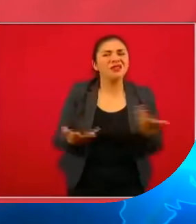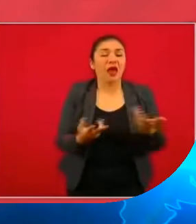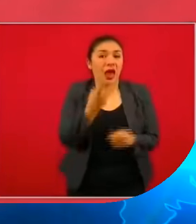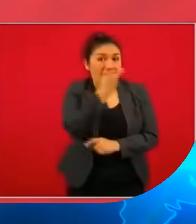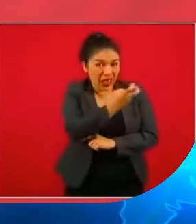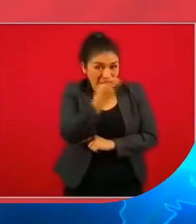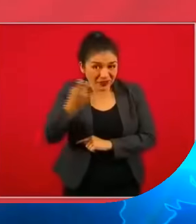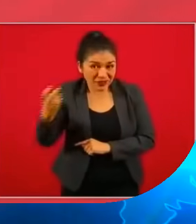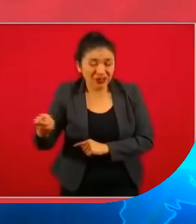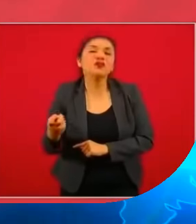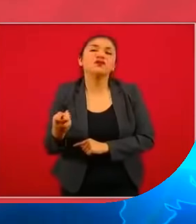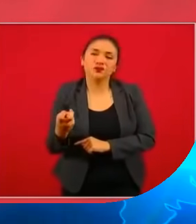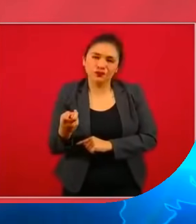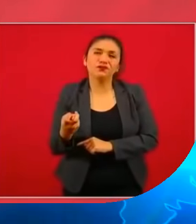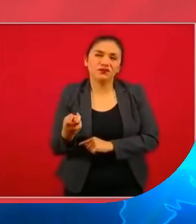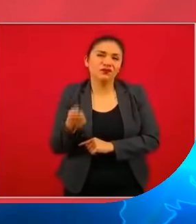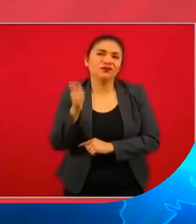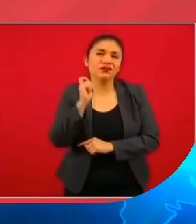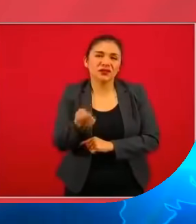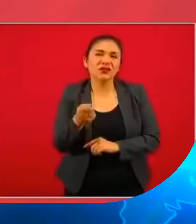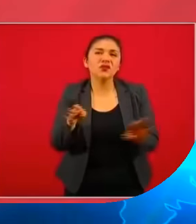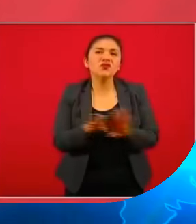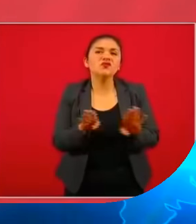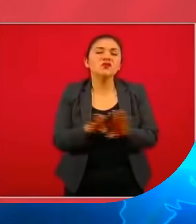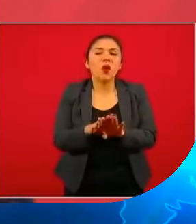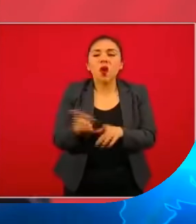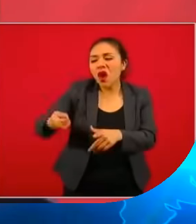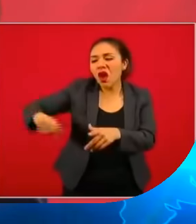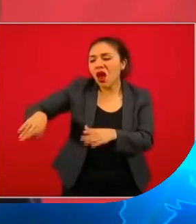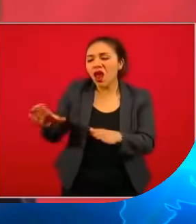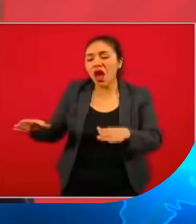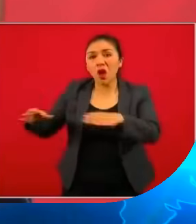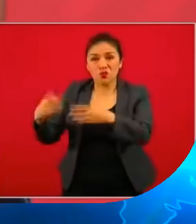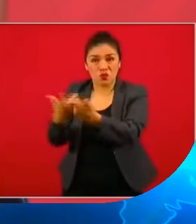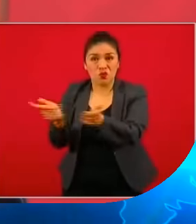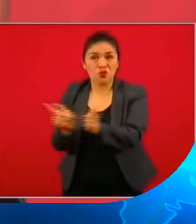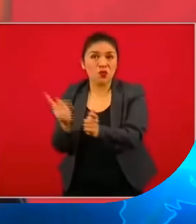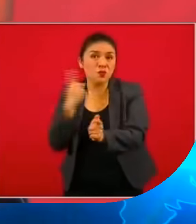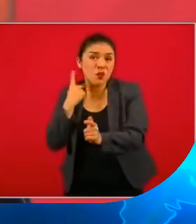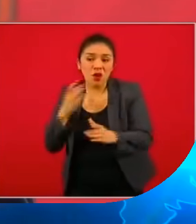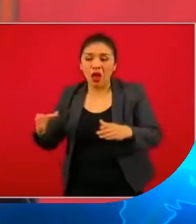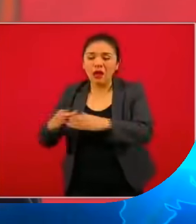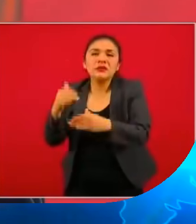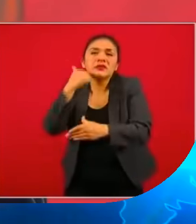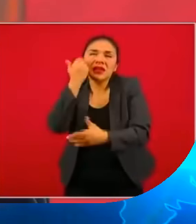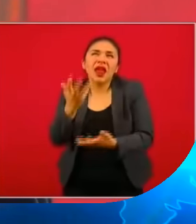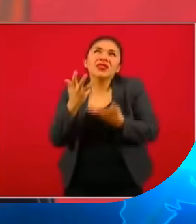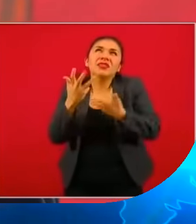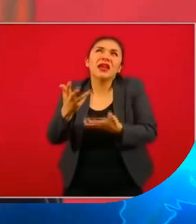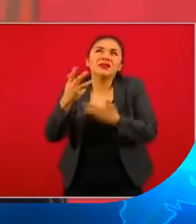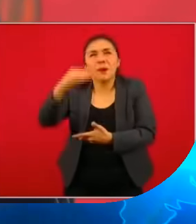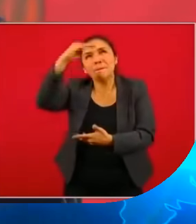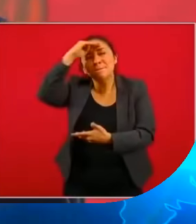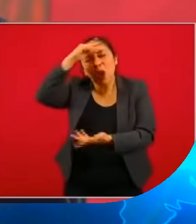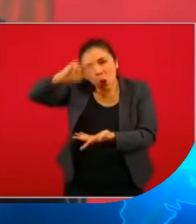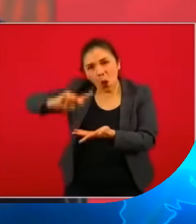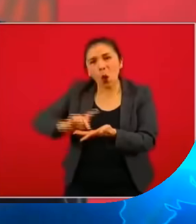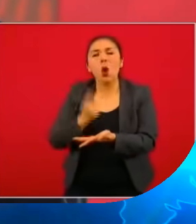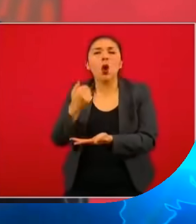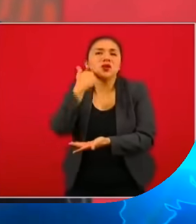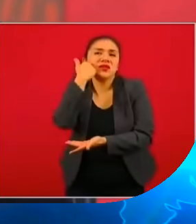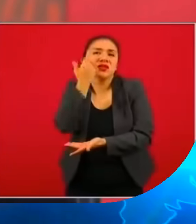es lo que ellos añoran y es lo que están